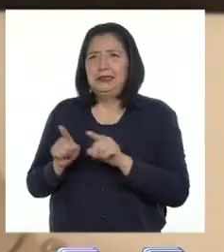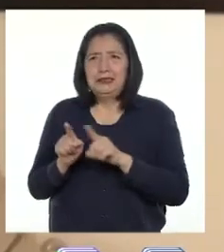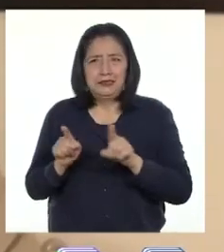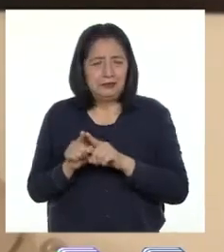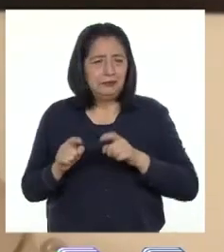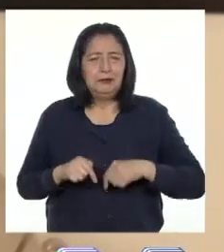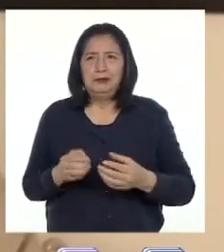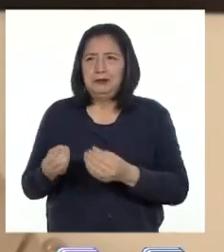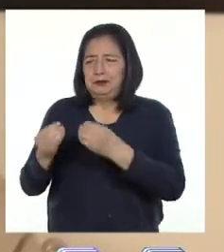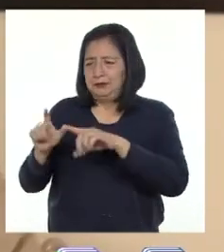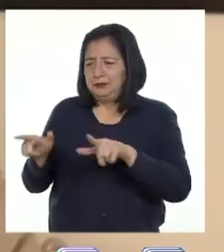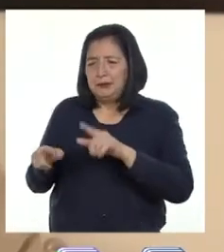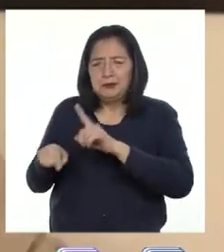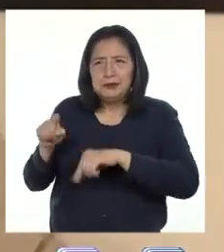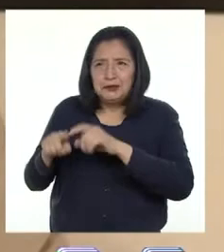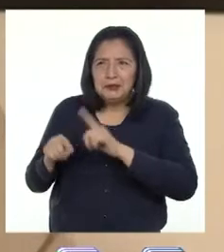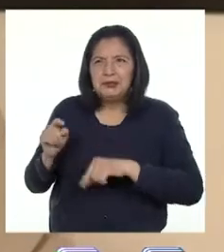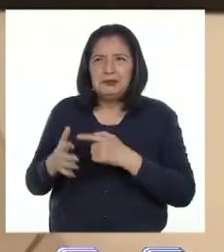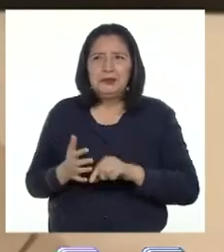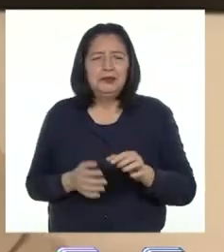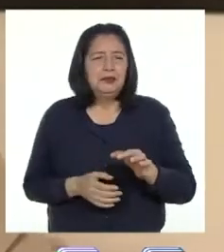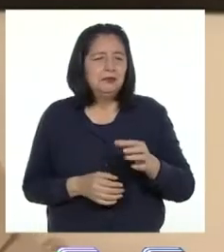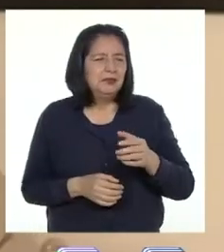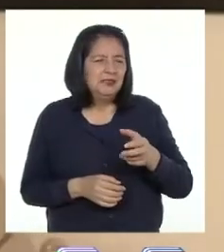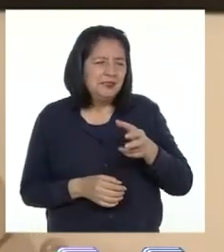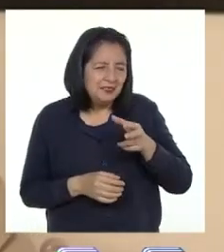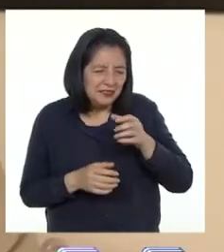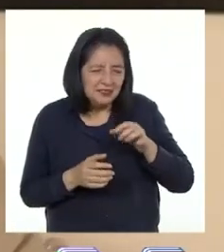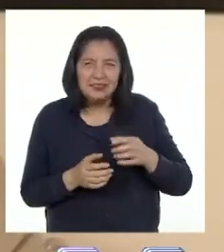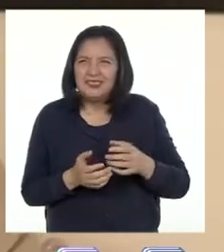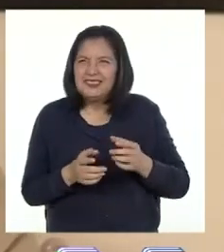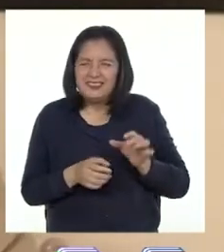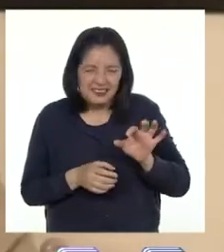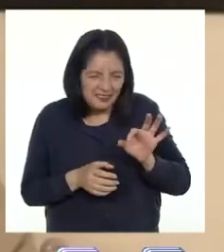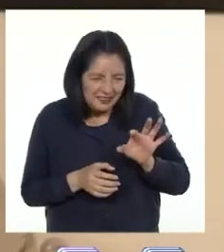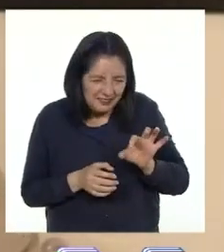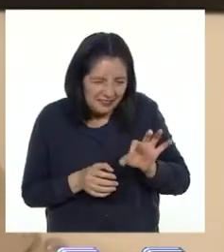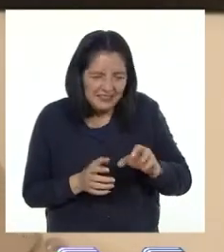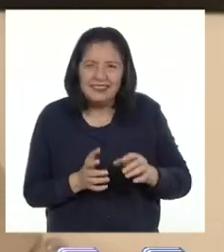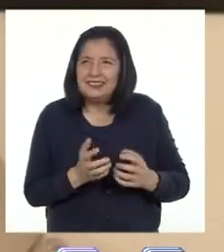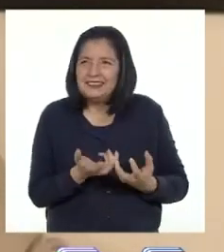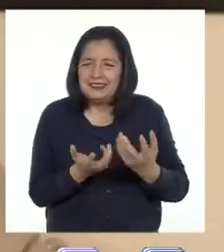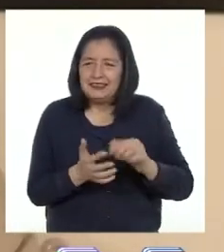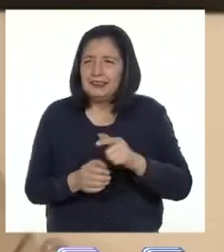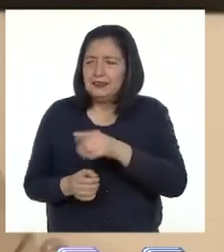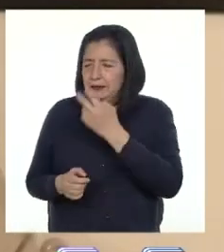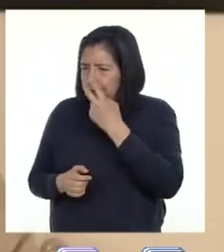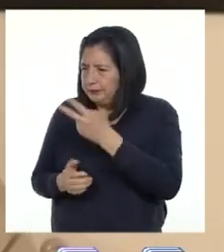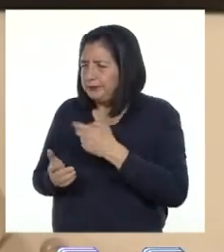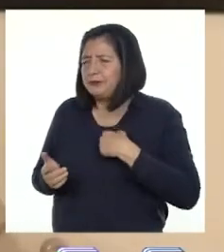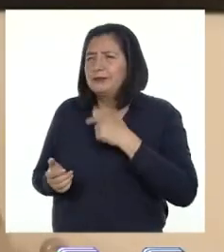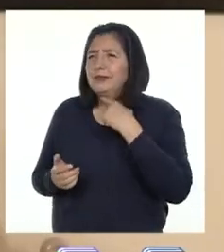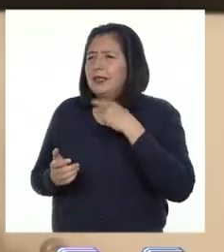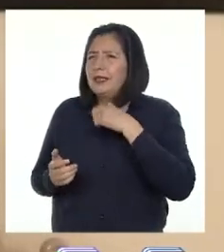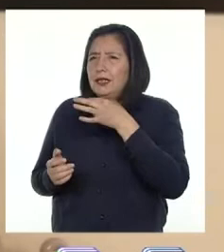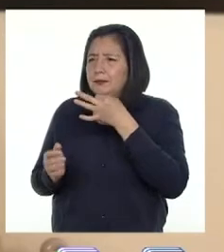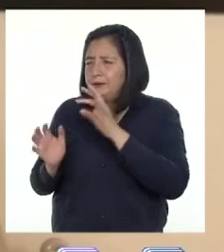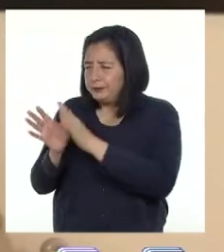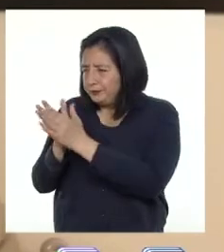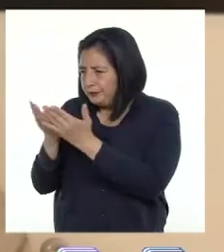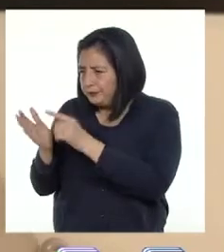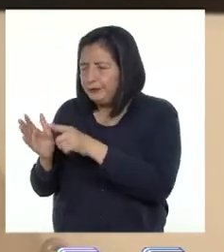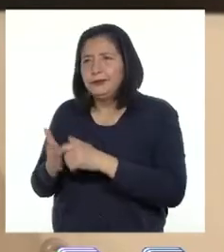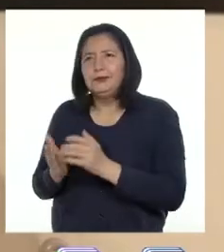para eso, ¿no? O con mis primos cogíamos los chanchitos del jardín y veíamos cómo funcionaban. O mi abuelita tenía unos libros que se llamaba El Tesoro